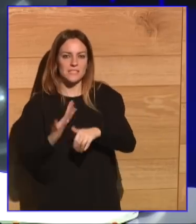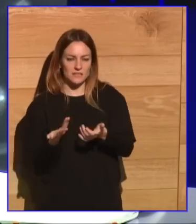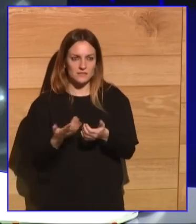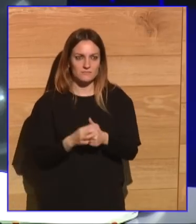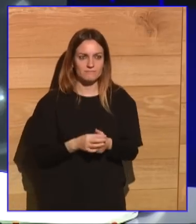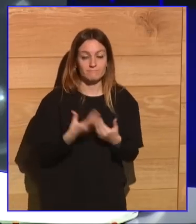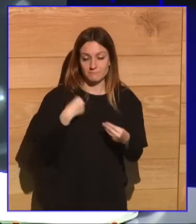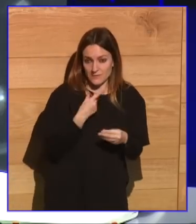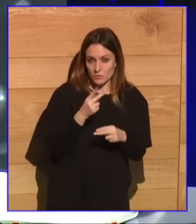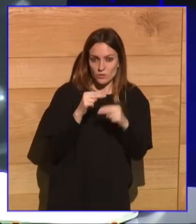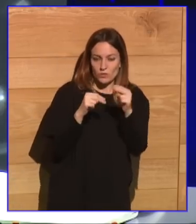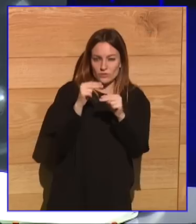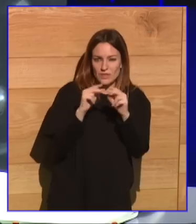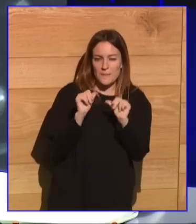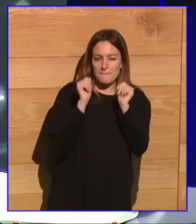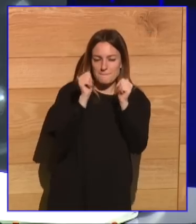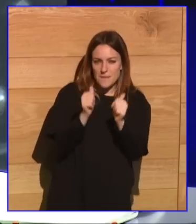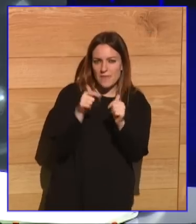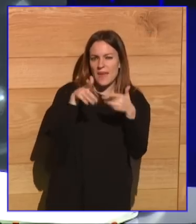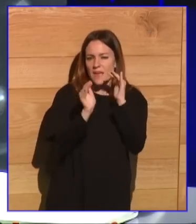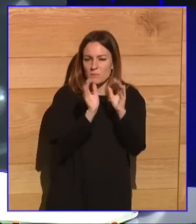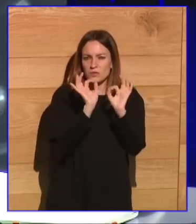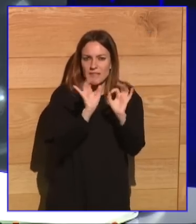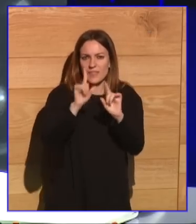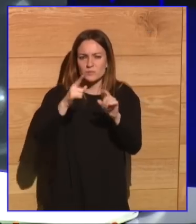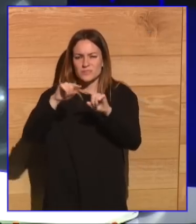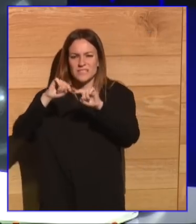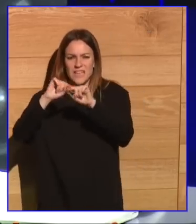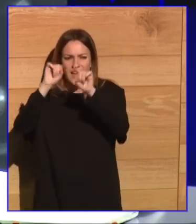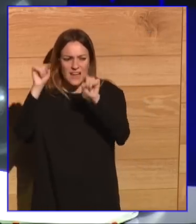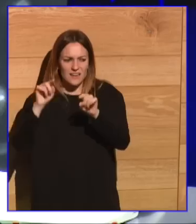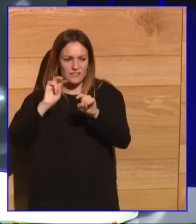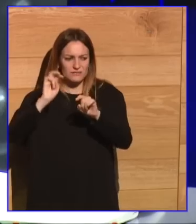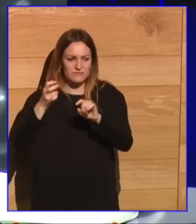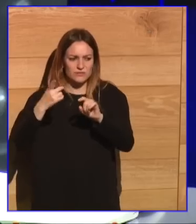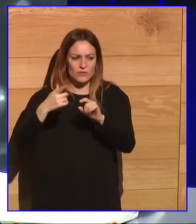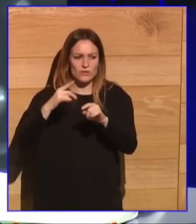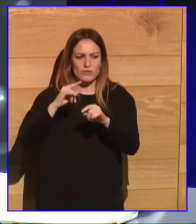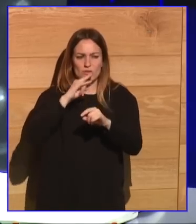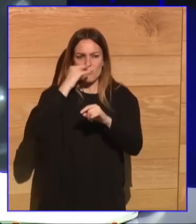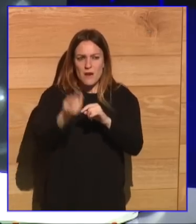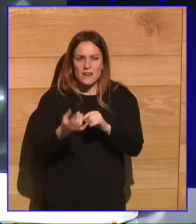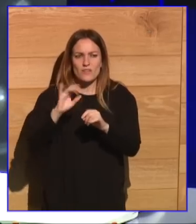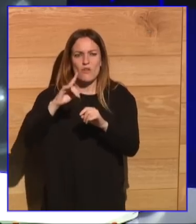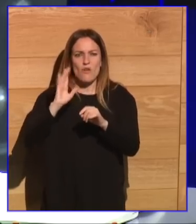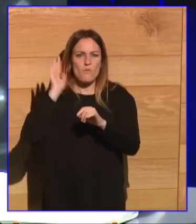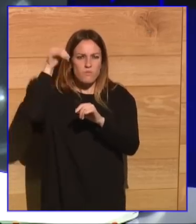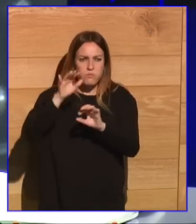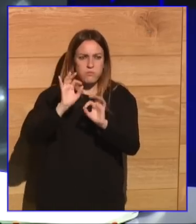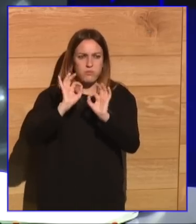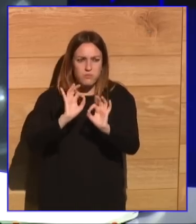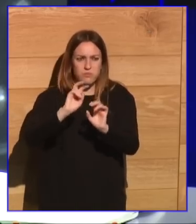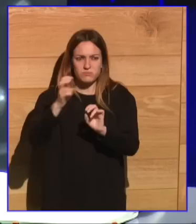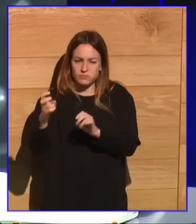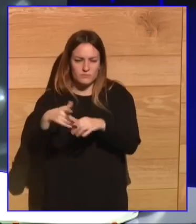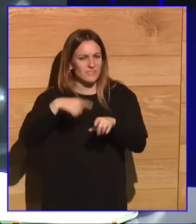a construir en el románico y ves que después esos arcos del segundo nivel ya son góticos, pero hay un retablo barroco. En fin,